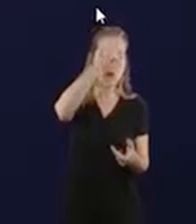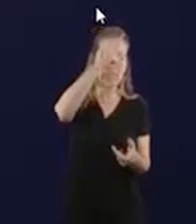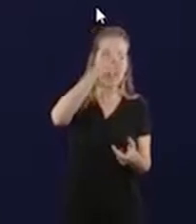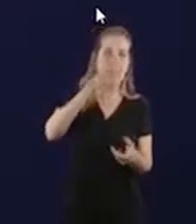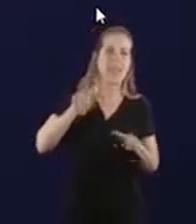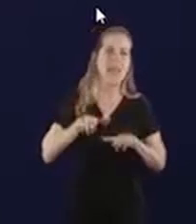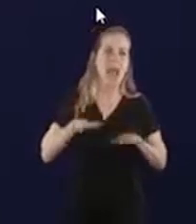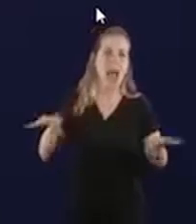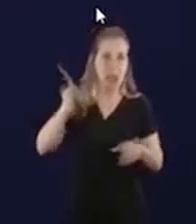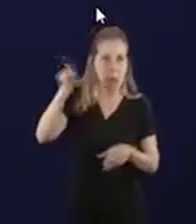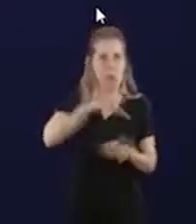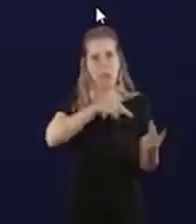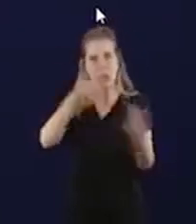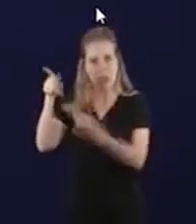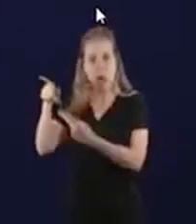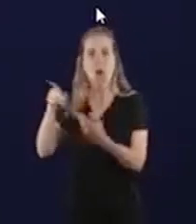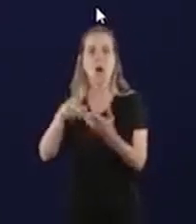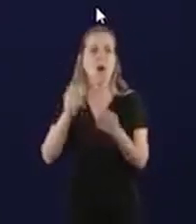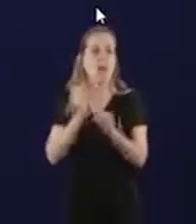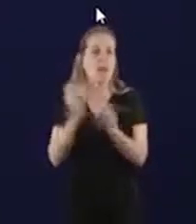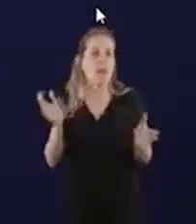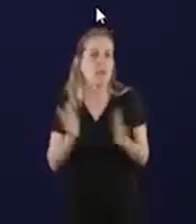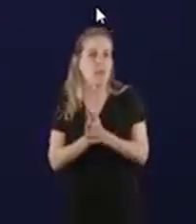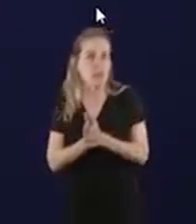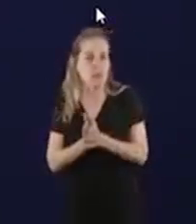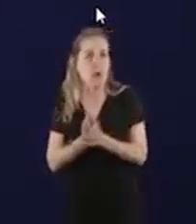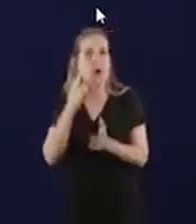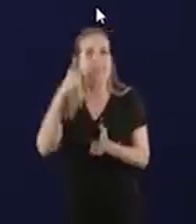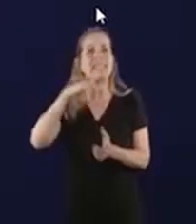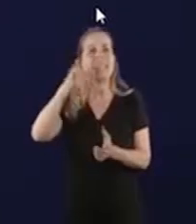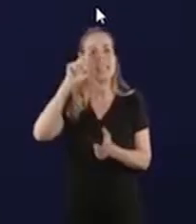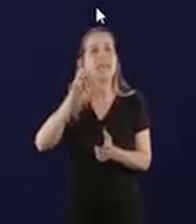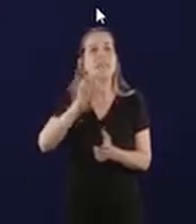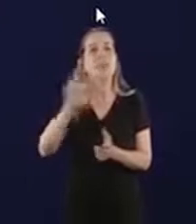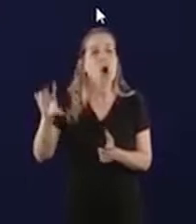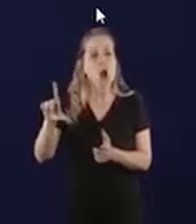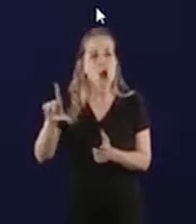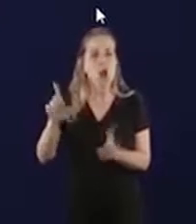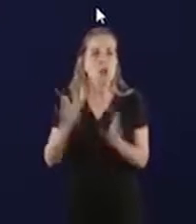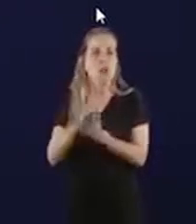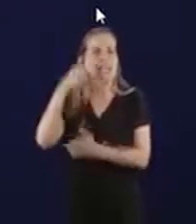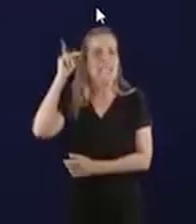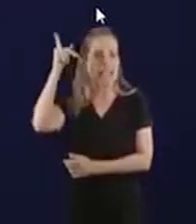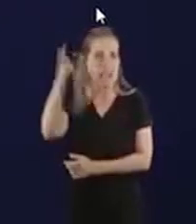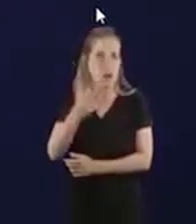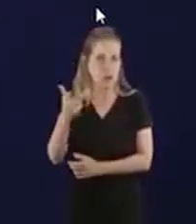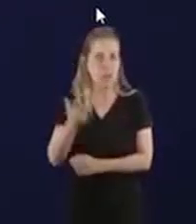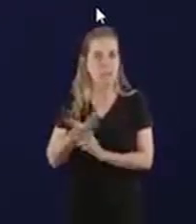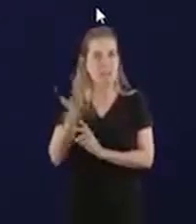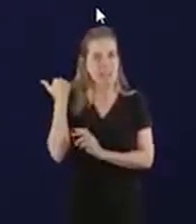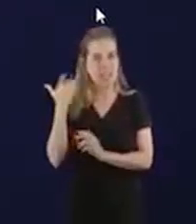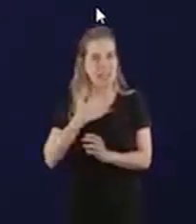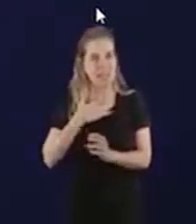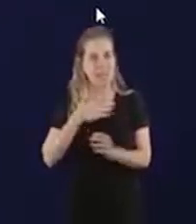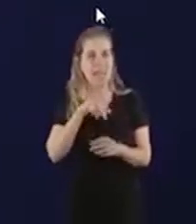y por supuesto trabajando en conjunto con la Interpol de chile ayer en mi cuenta de